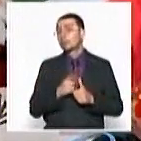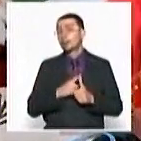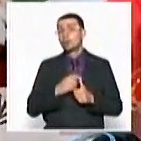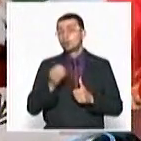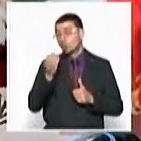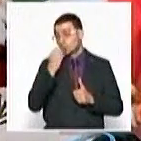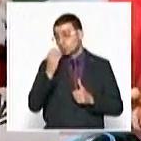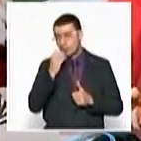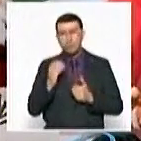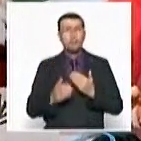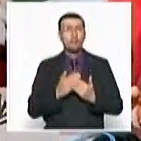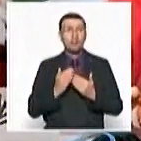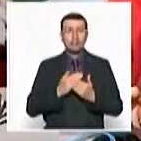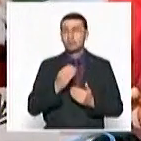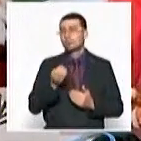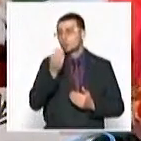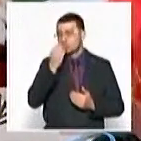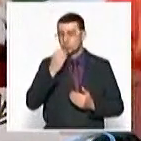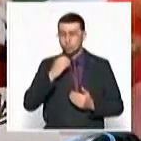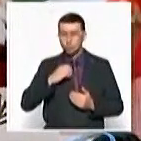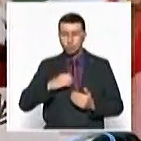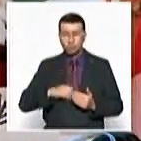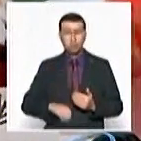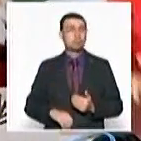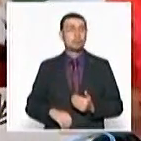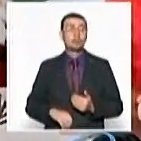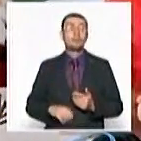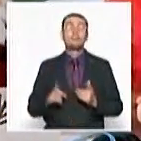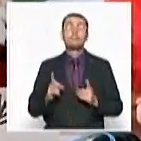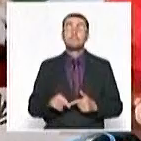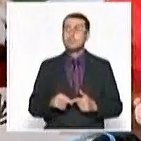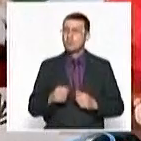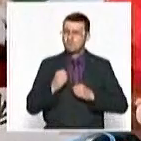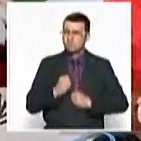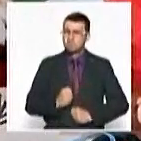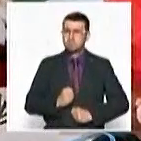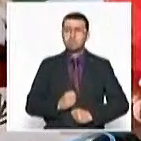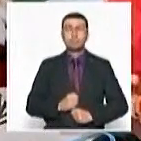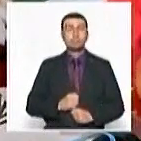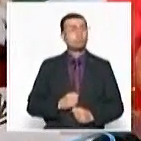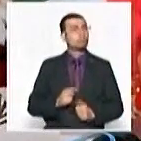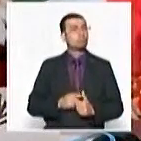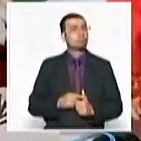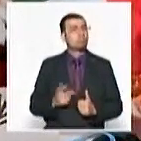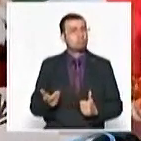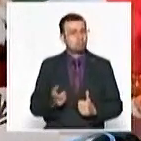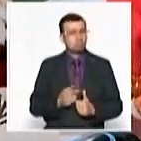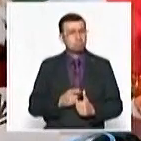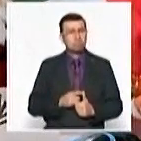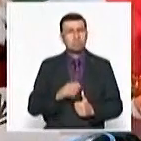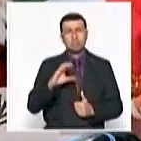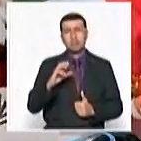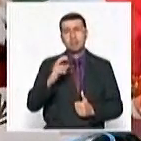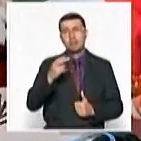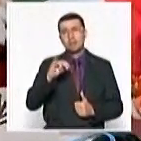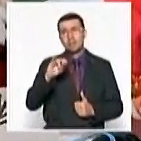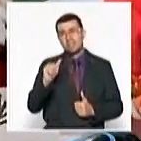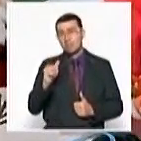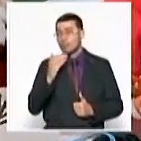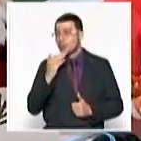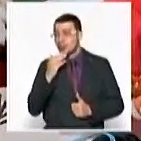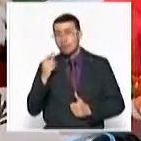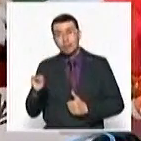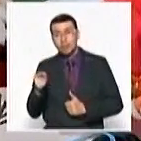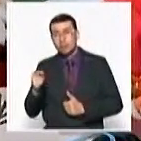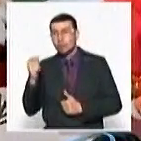de fácil asimilación con altos contenidos nutricionales. ¿Cuáles son ellos? La chía, remojar chía